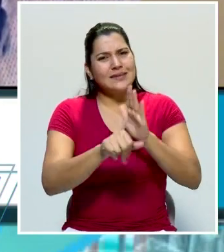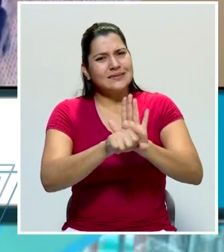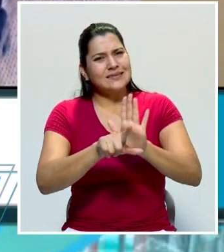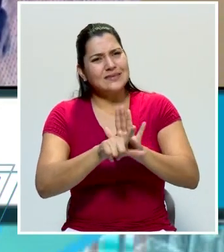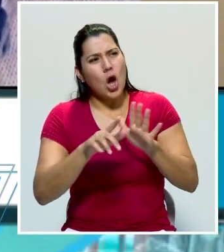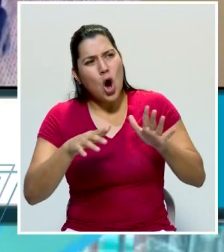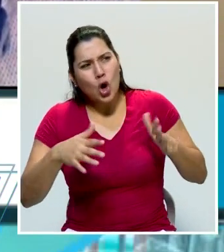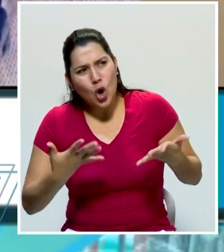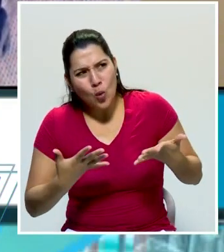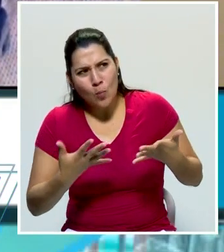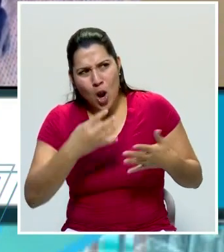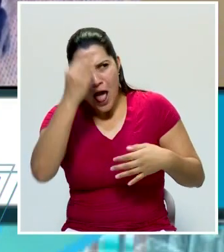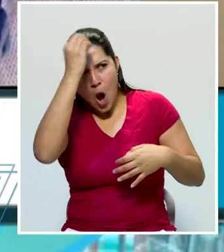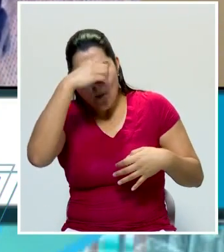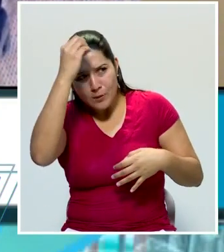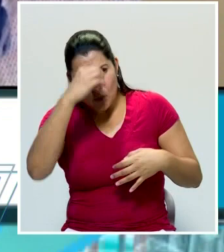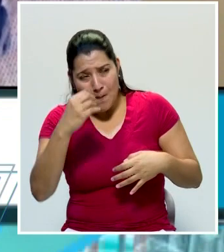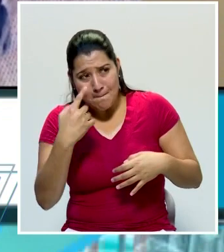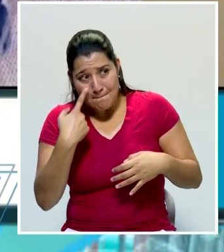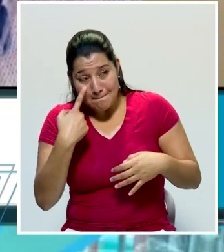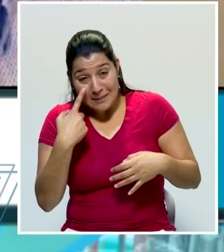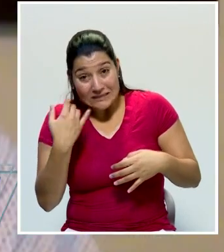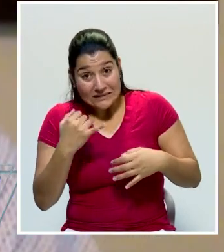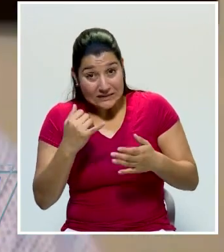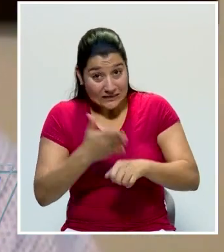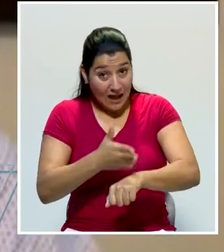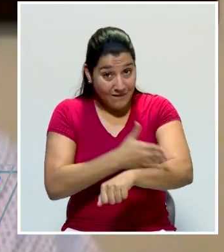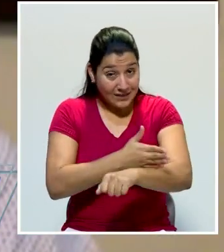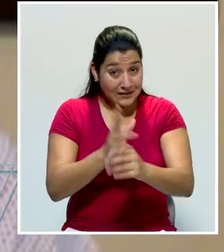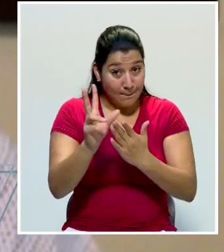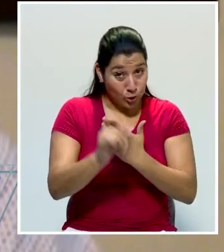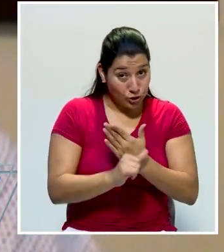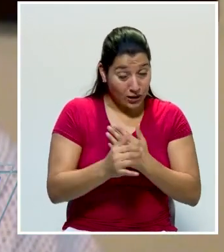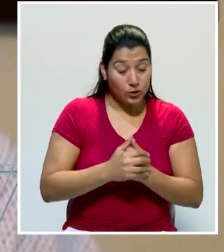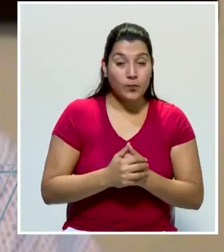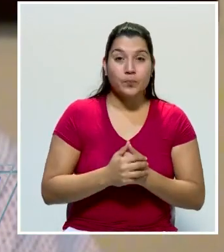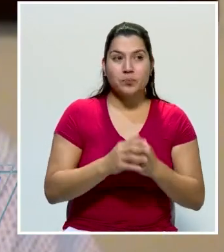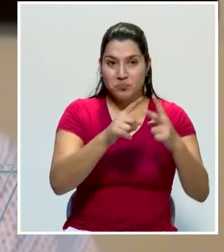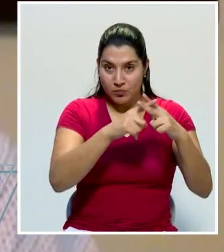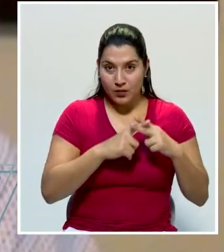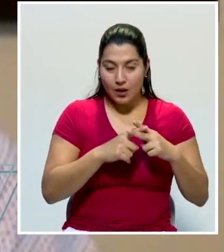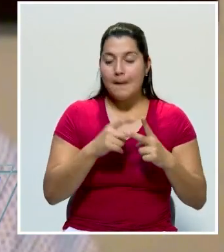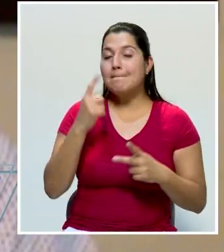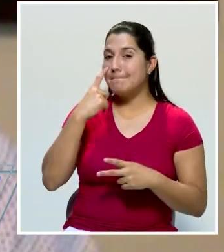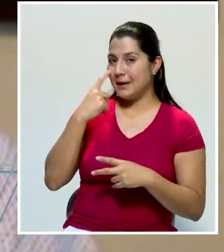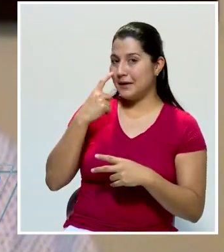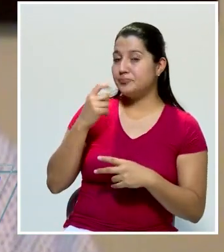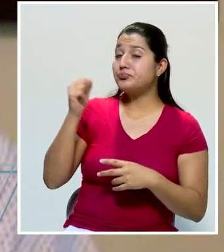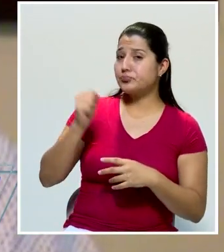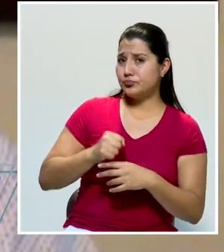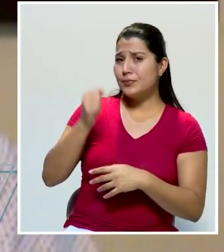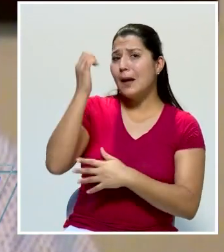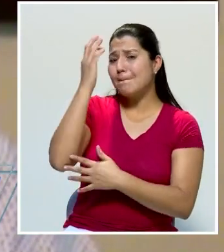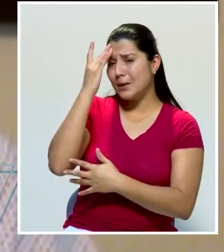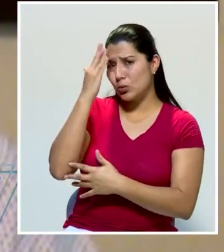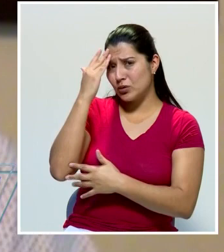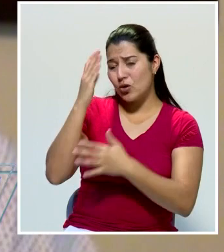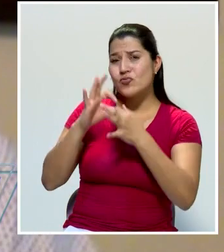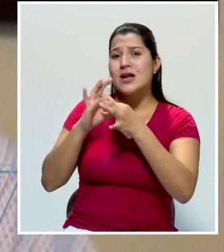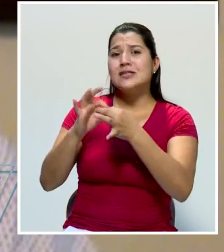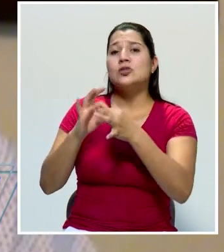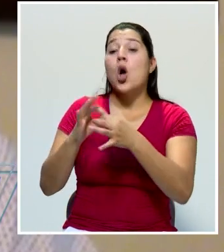avancen estos créditos? Vamos a ver, hay una preocupación real acerca de los niveles